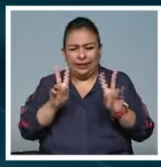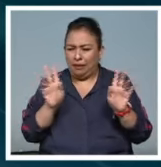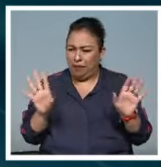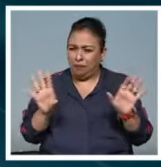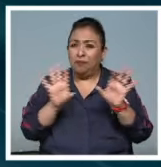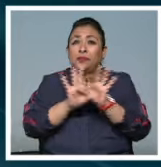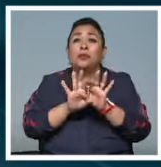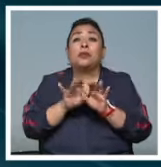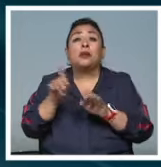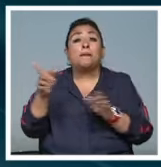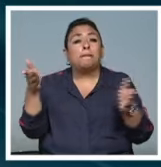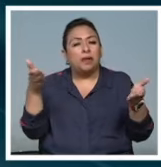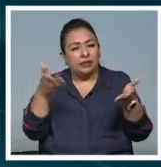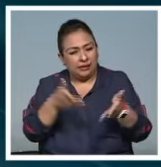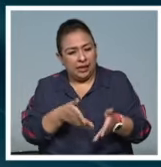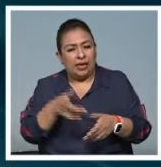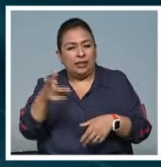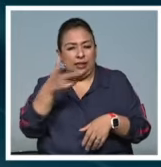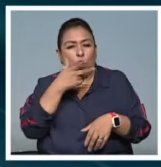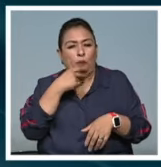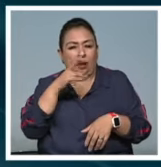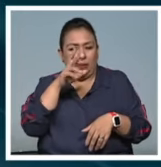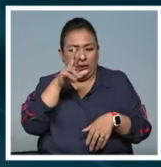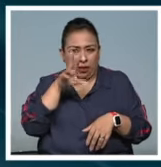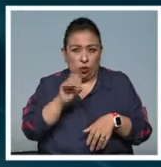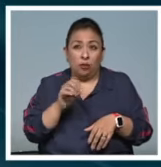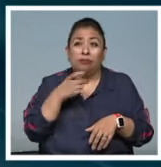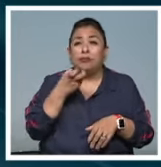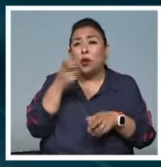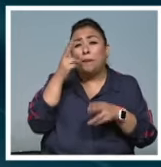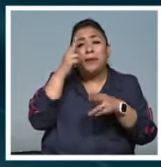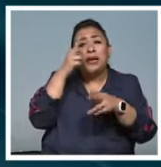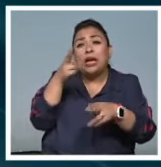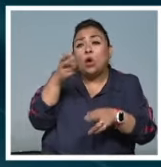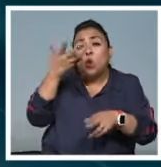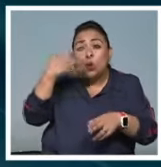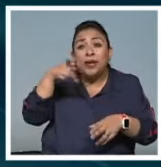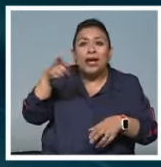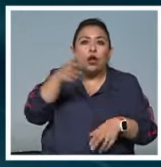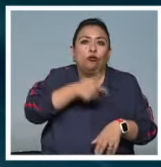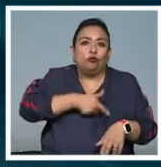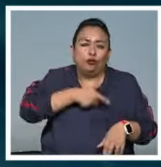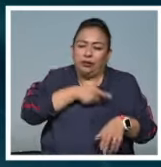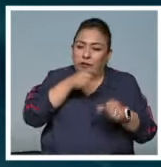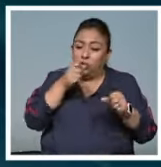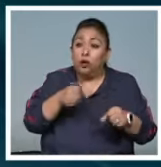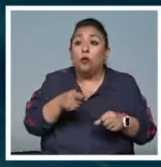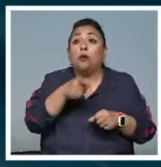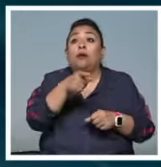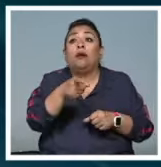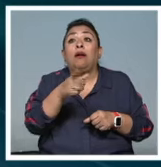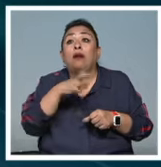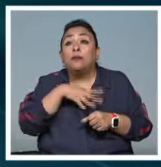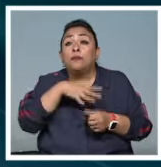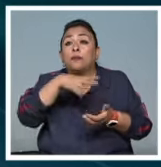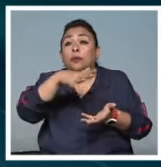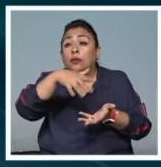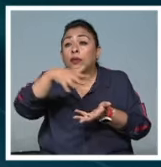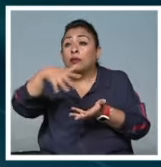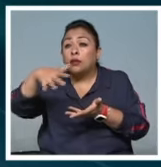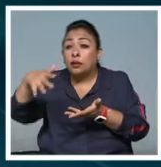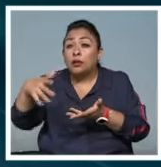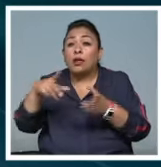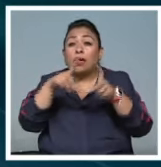donde también Virulo las presentará y bueno, es un homenaje como a él le hubiera gustado, sí. La recolección de